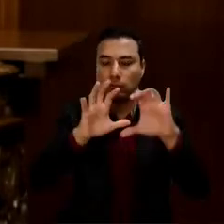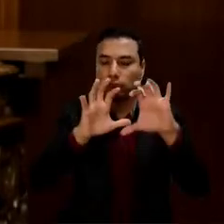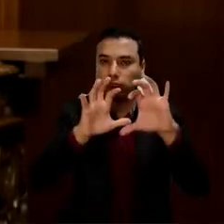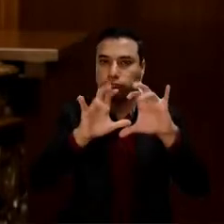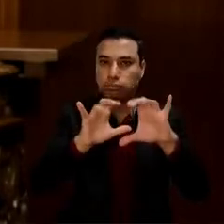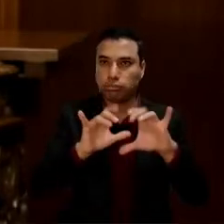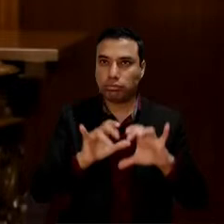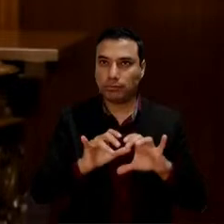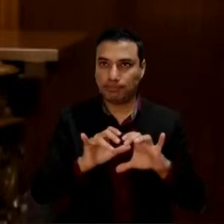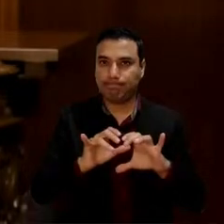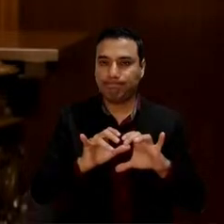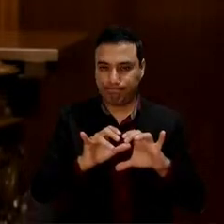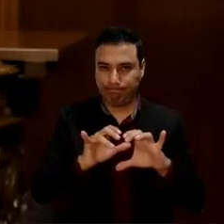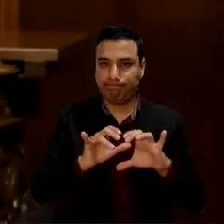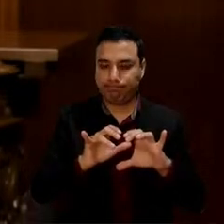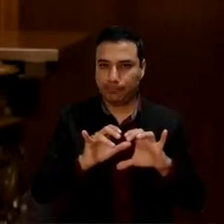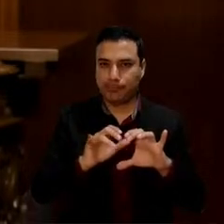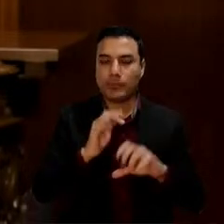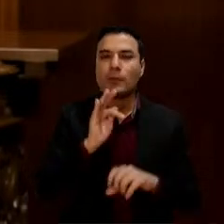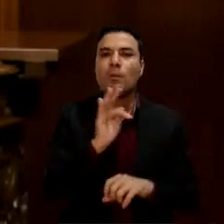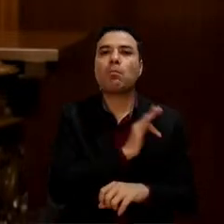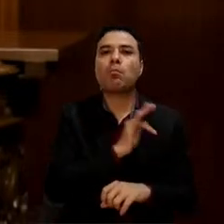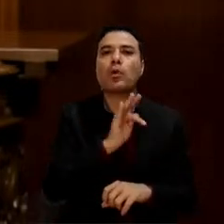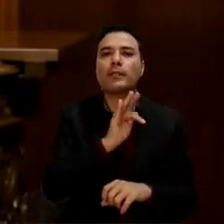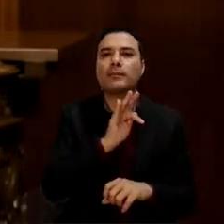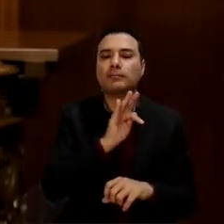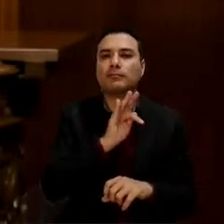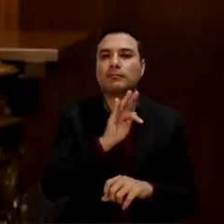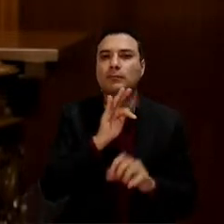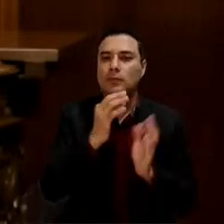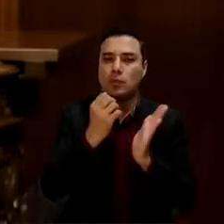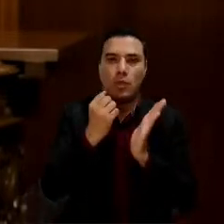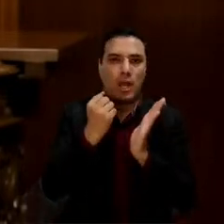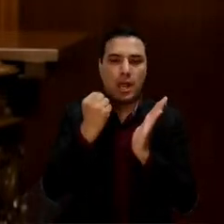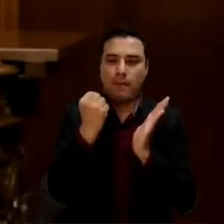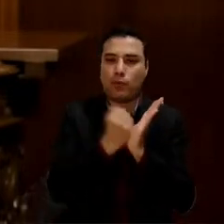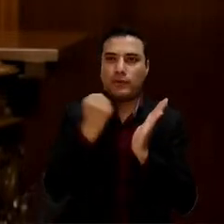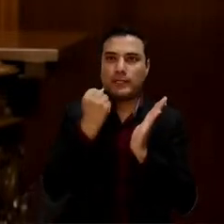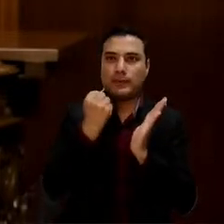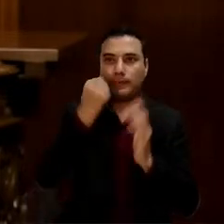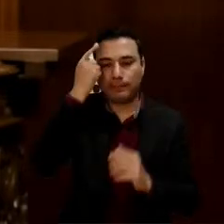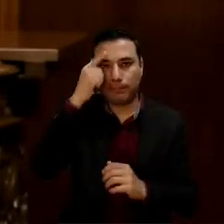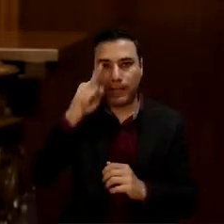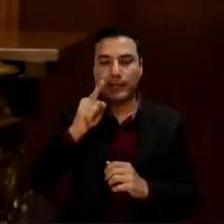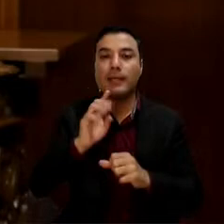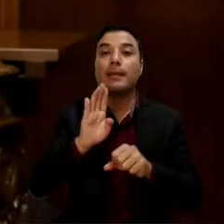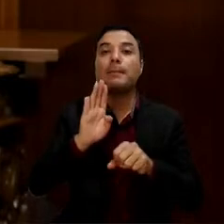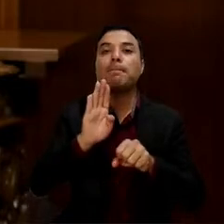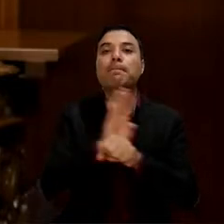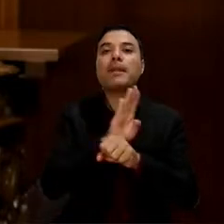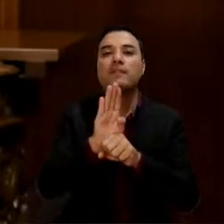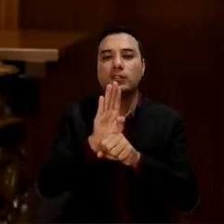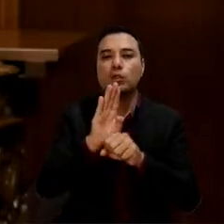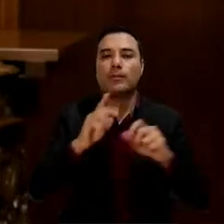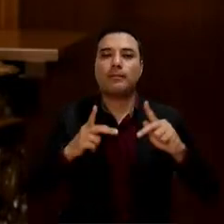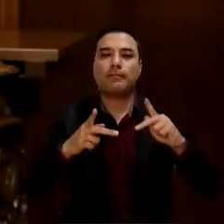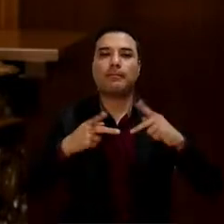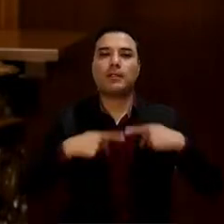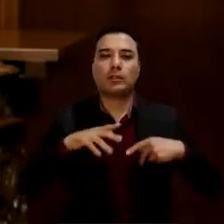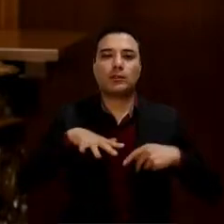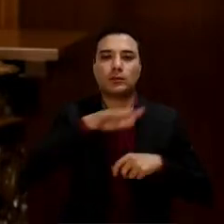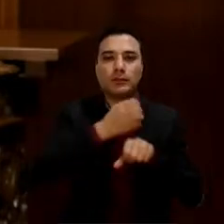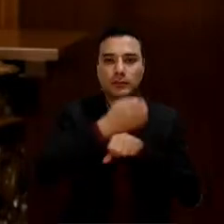del análisis y sea aprobado en sus mejores términos para el beneficio de nuestra querida población